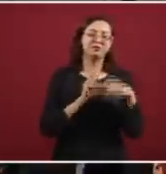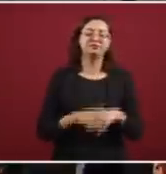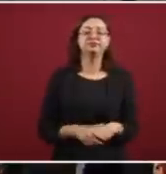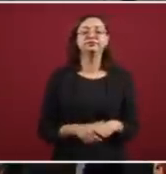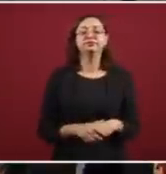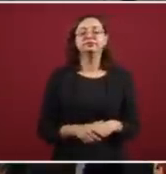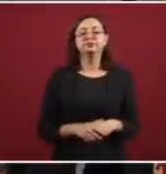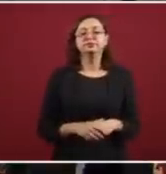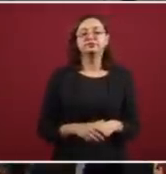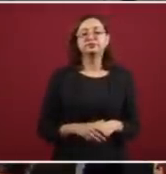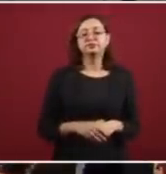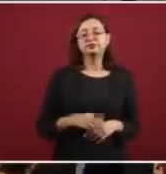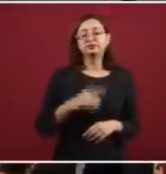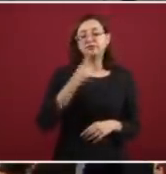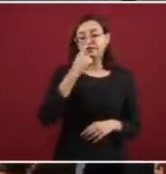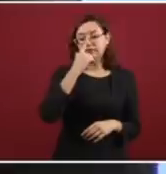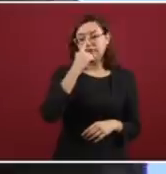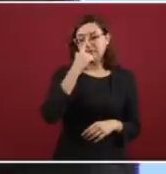Mexicali,